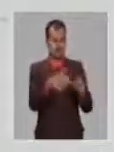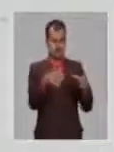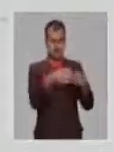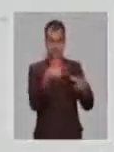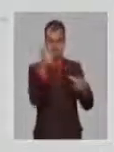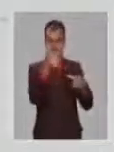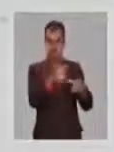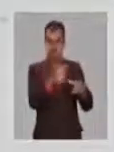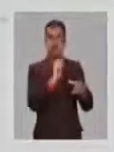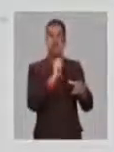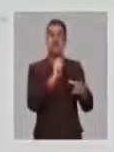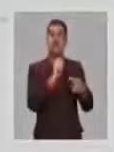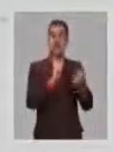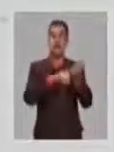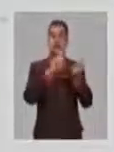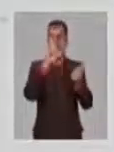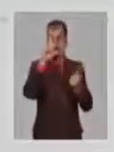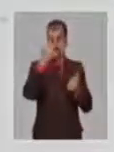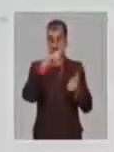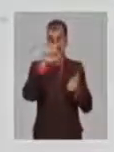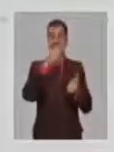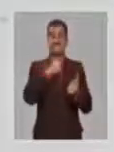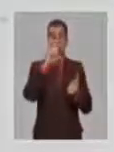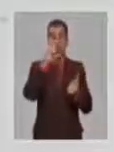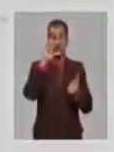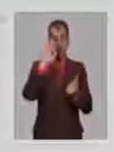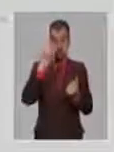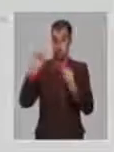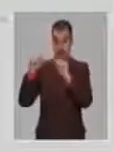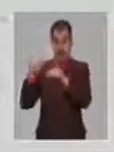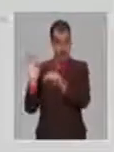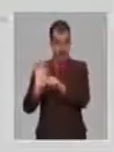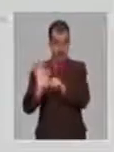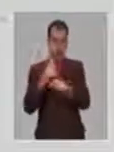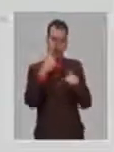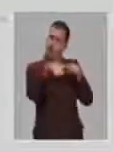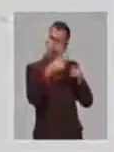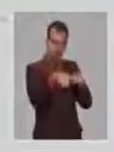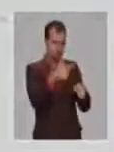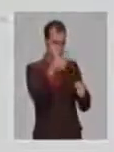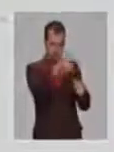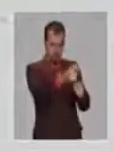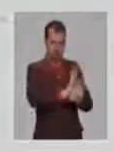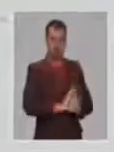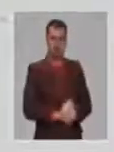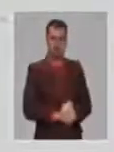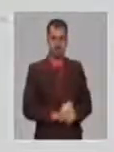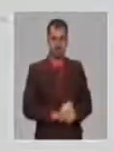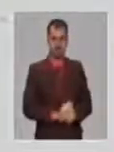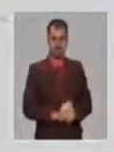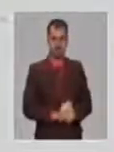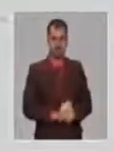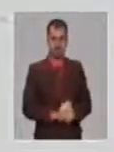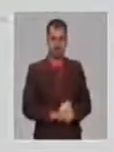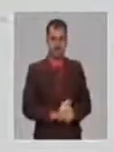placebo, después de haber terminado este periodo de seguimiento, entonces van a ser